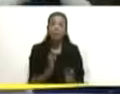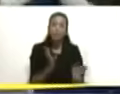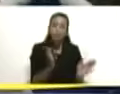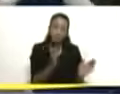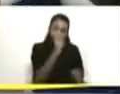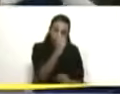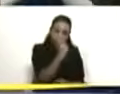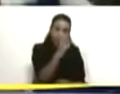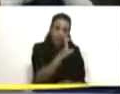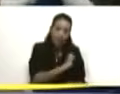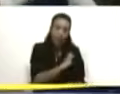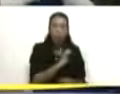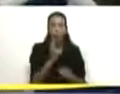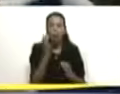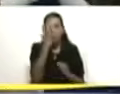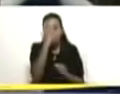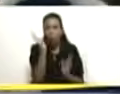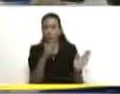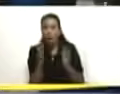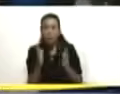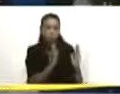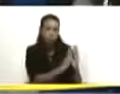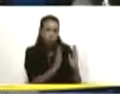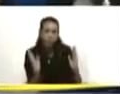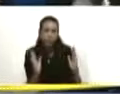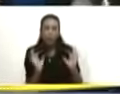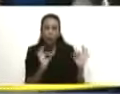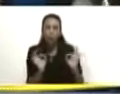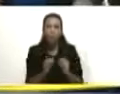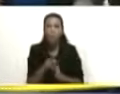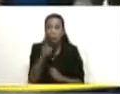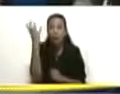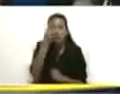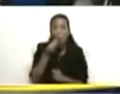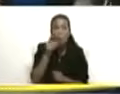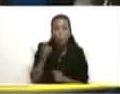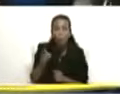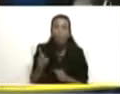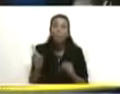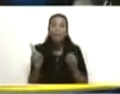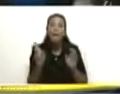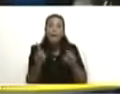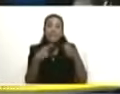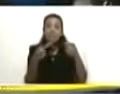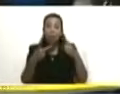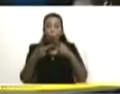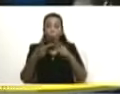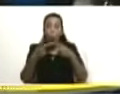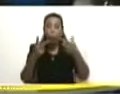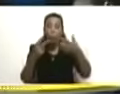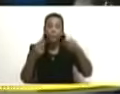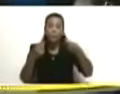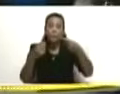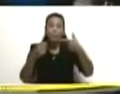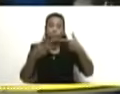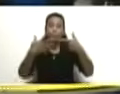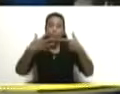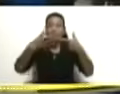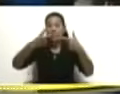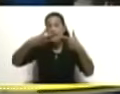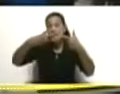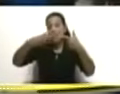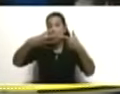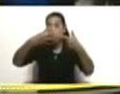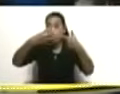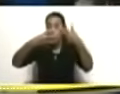Atención, emprendedores jóvenes. Atención, vamos por ustedes. Pues, segundo programa del segundo vértice.